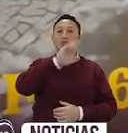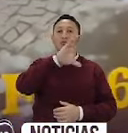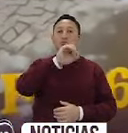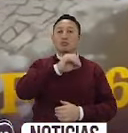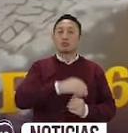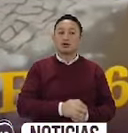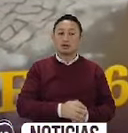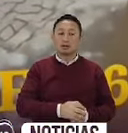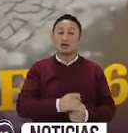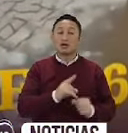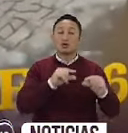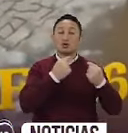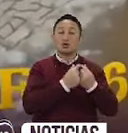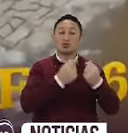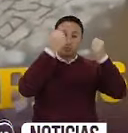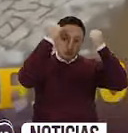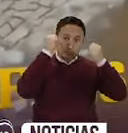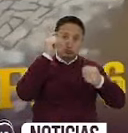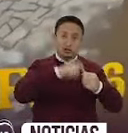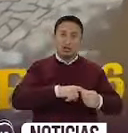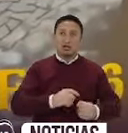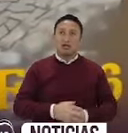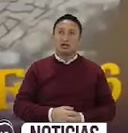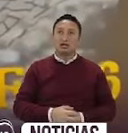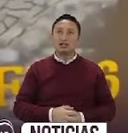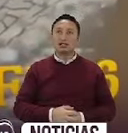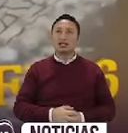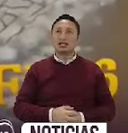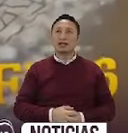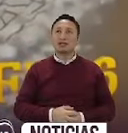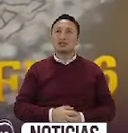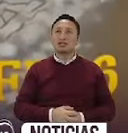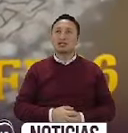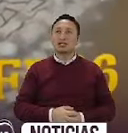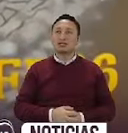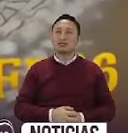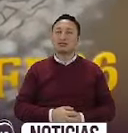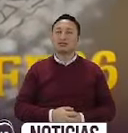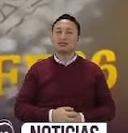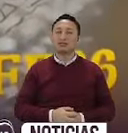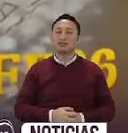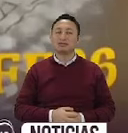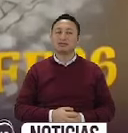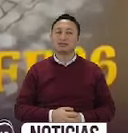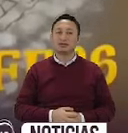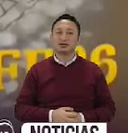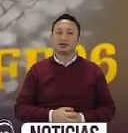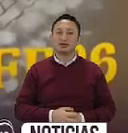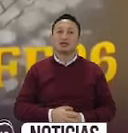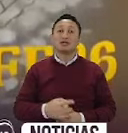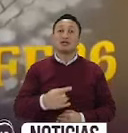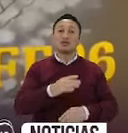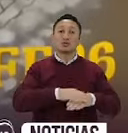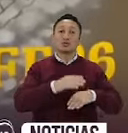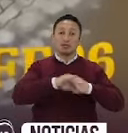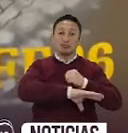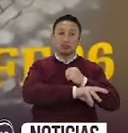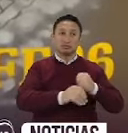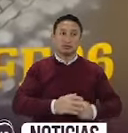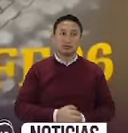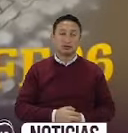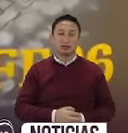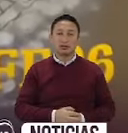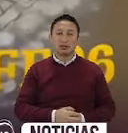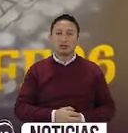vinculado a GDOs de la provincia, dedicados a los secuestros, sicariatos y extorsiones. En